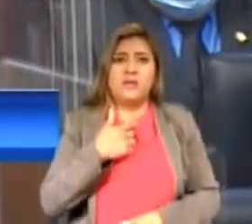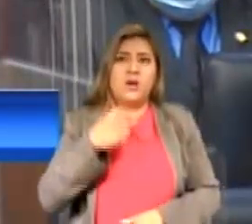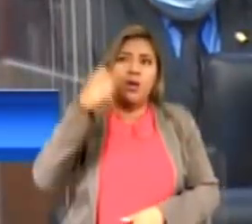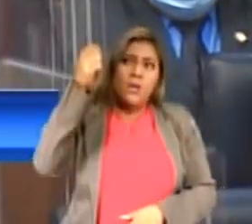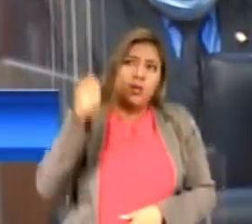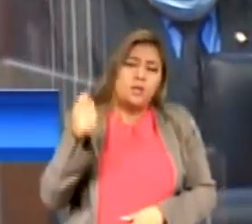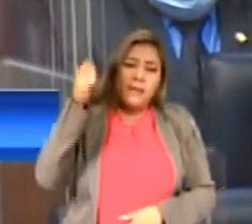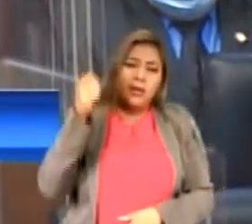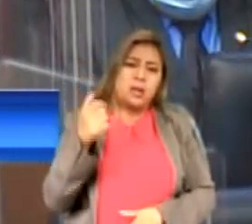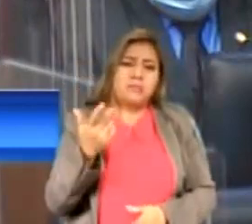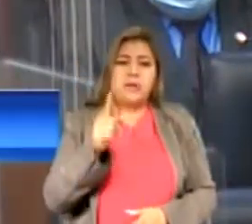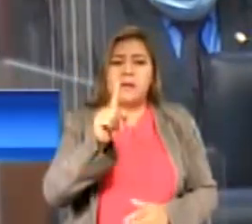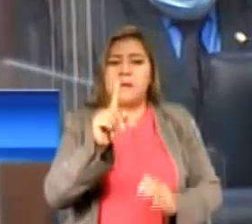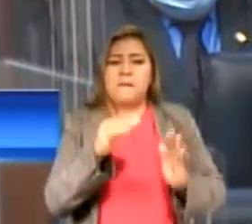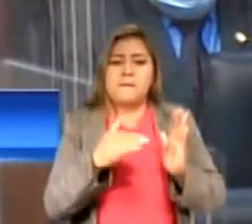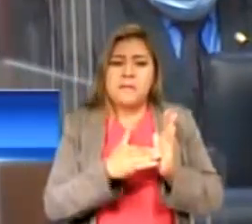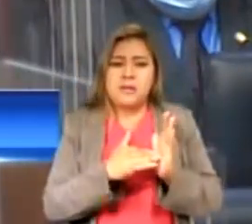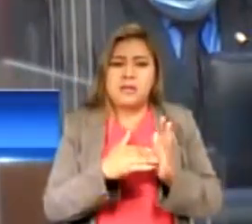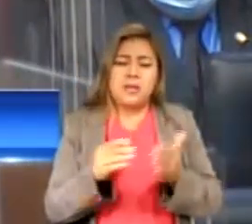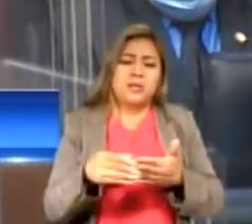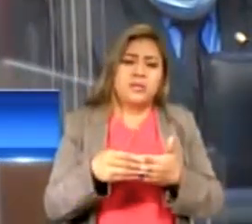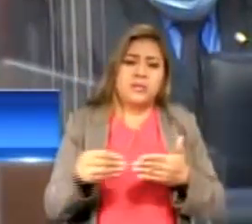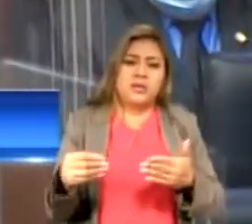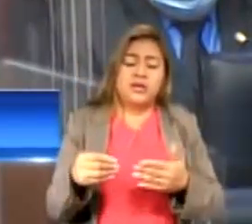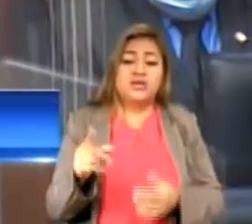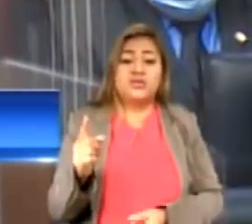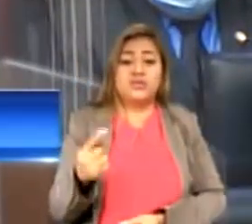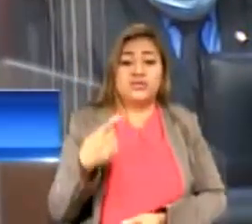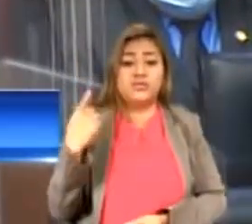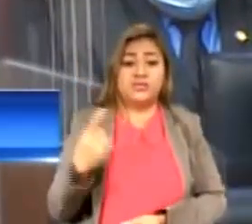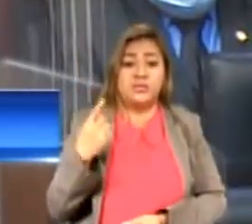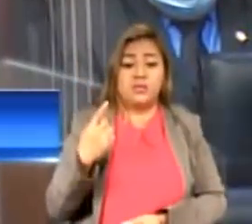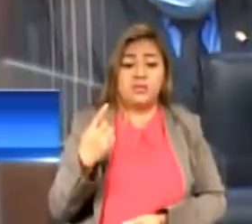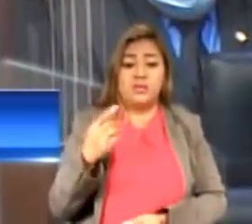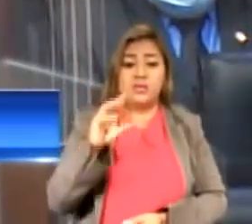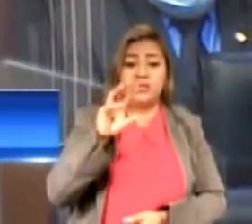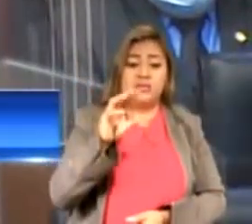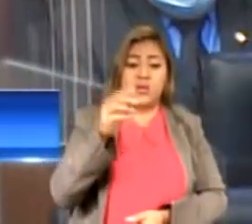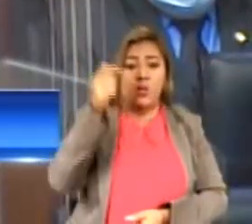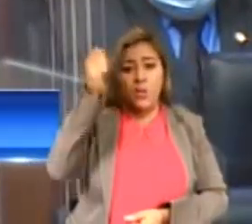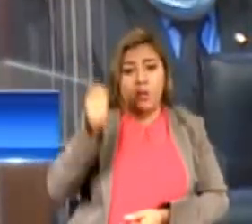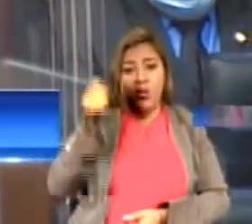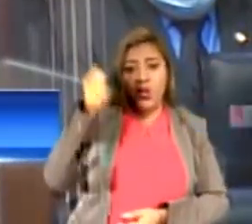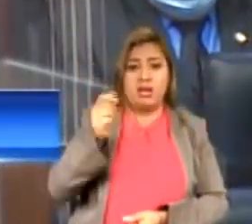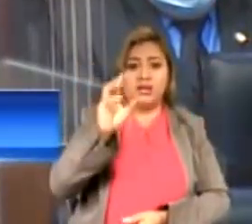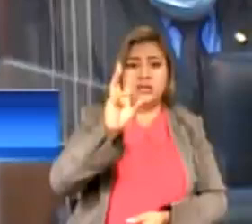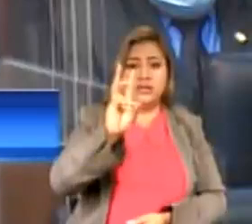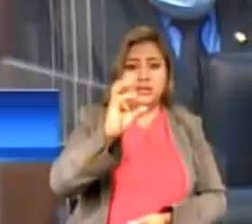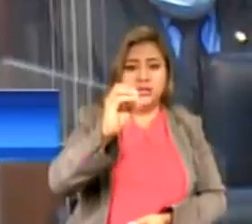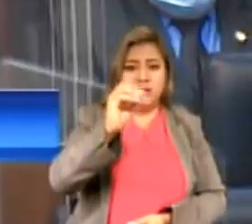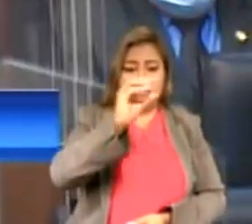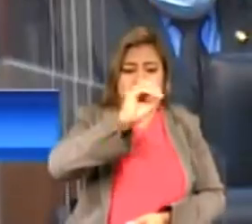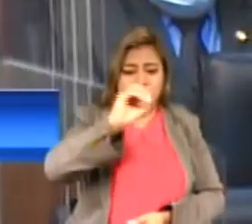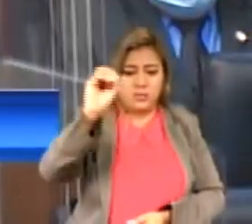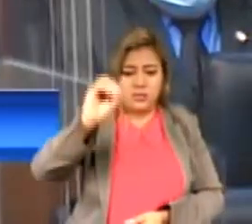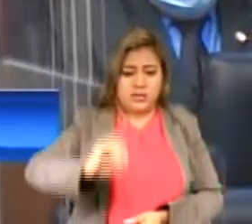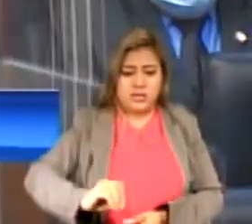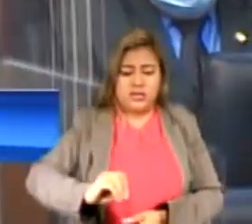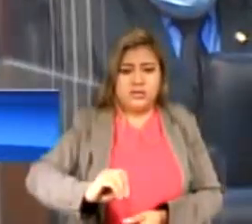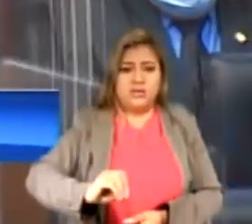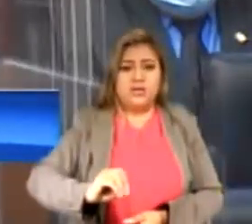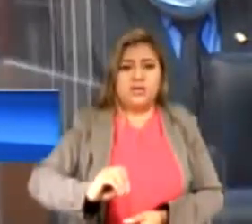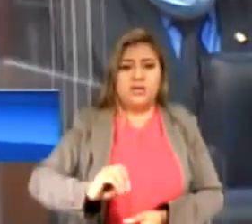1000 balboas, solamente me puedo jubilar con el 60% de mi salario, es decir, con 600 balboas.